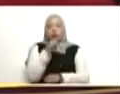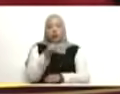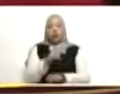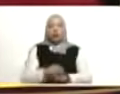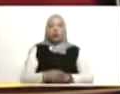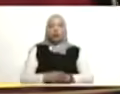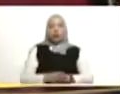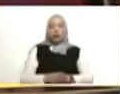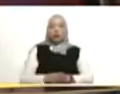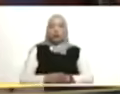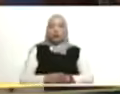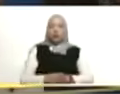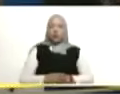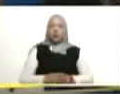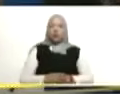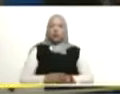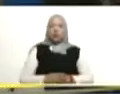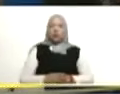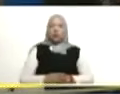pronto